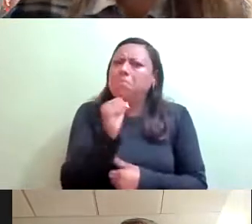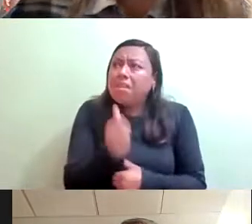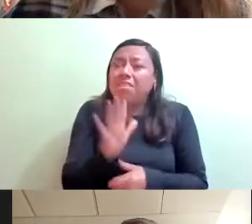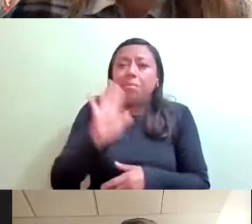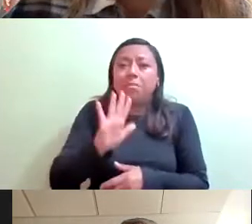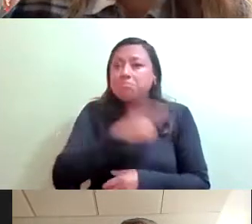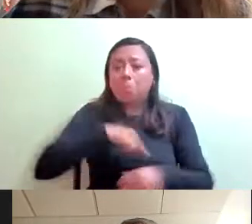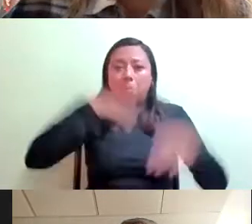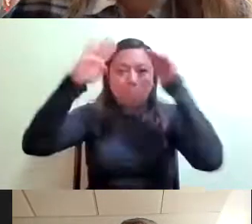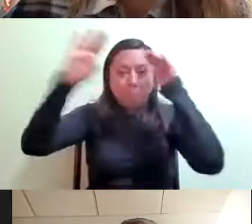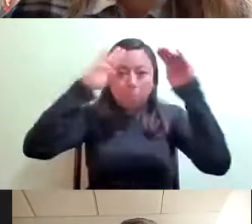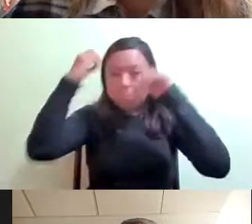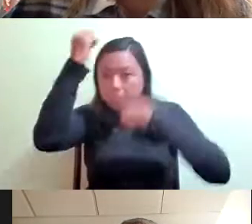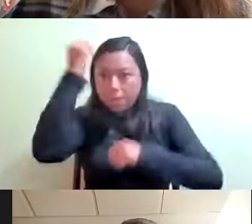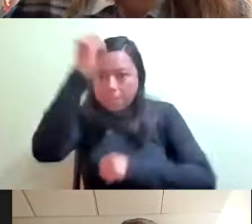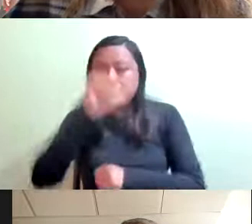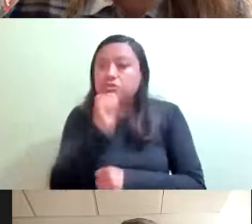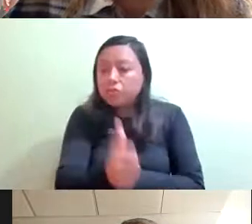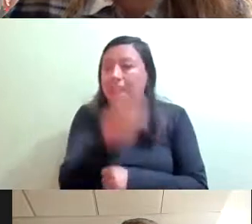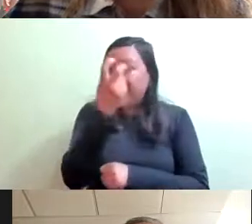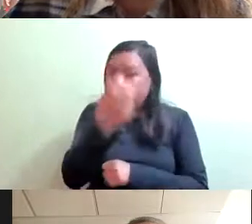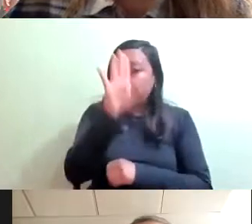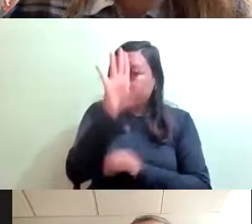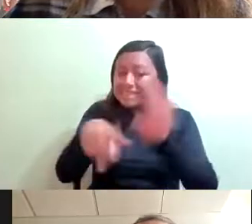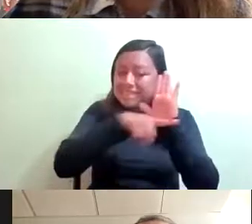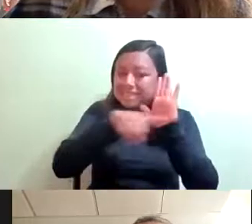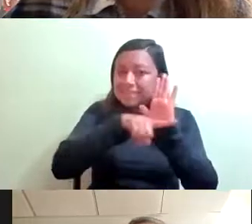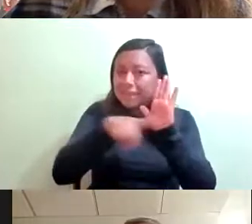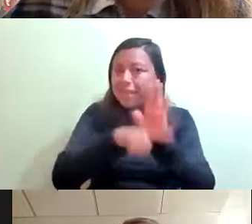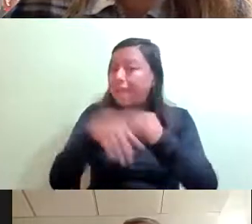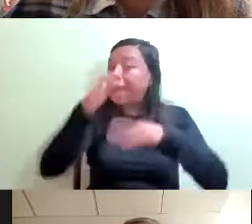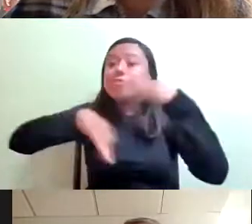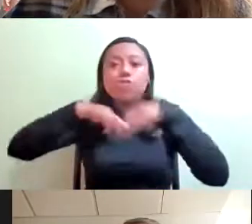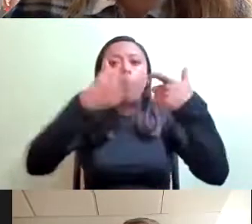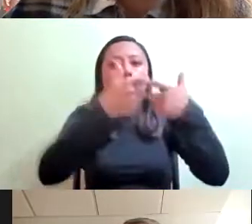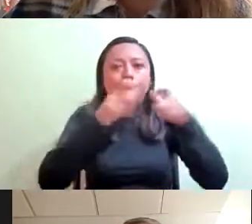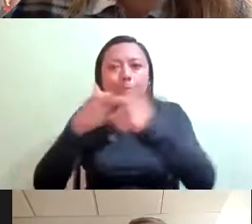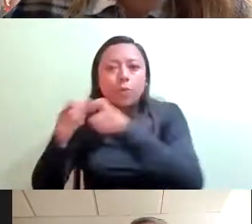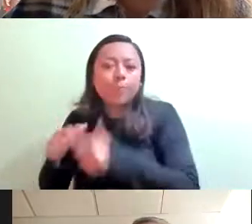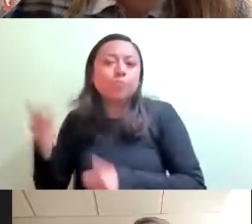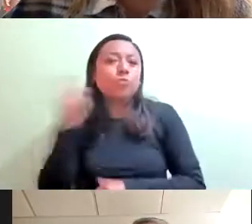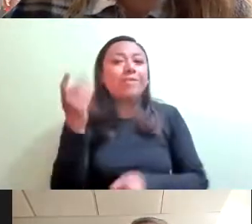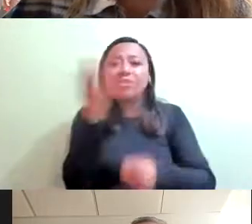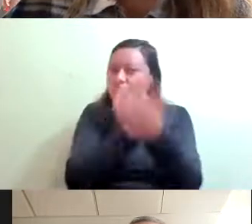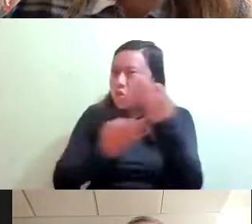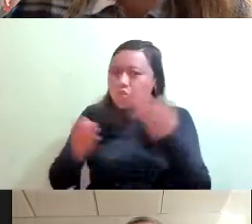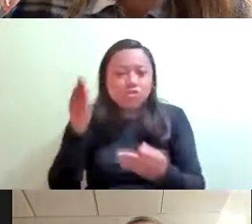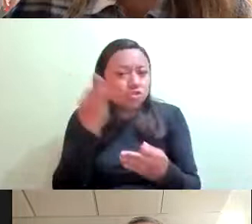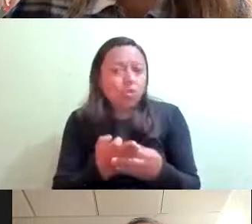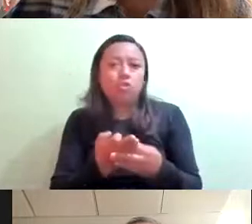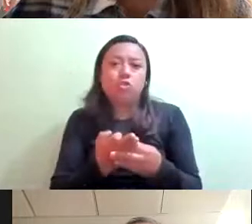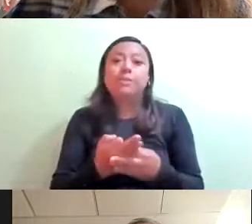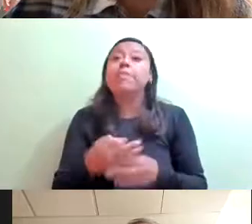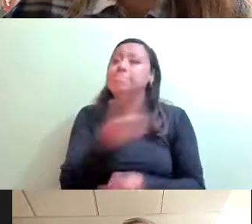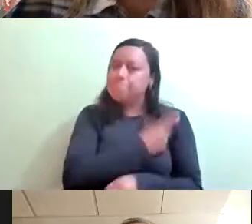Eso es un aspecto negativo que a todos los partidos, absolutamente a todos los partidos, debiera poner a